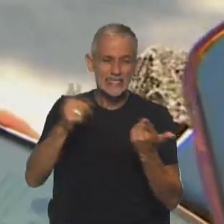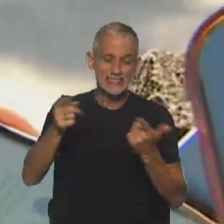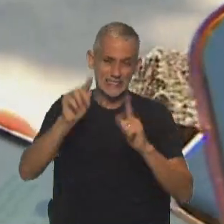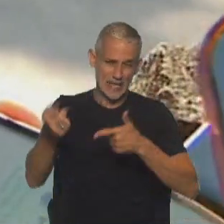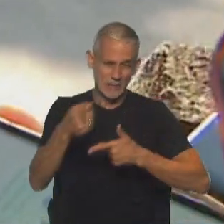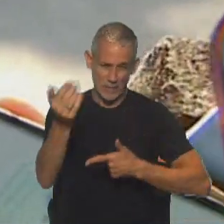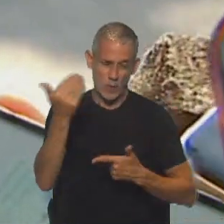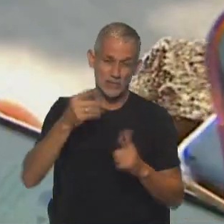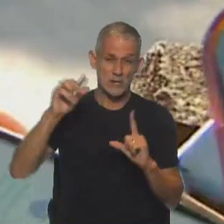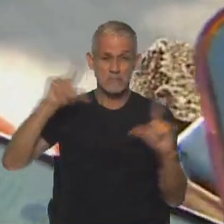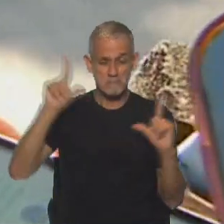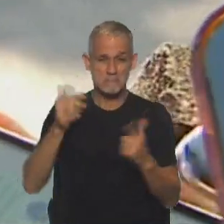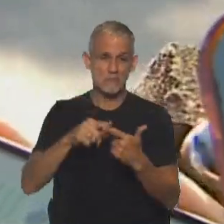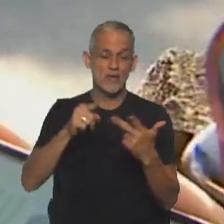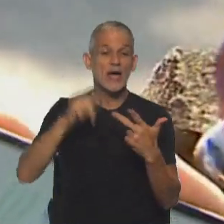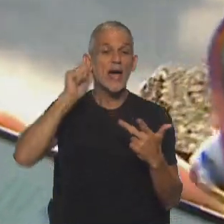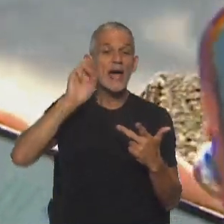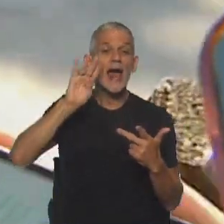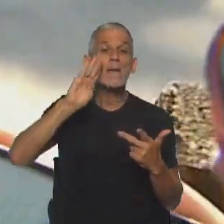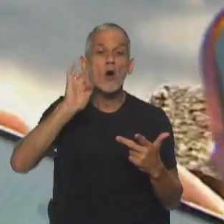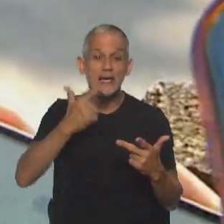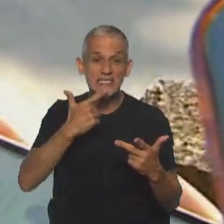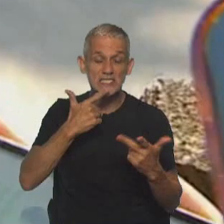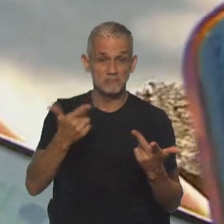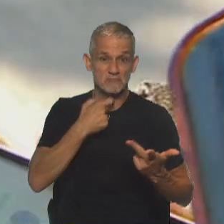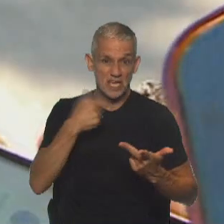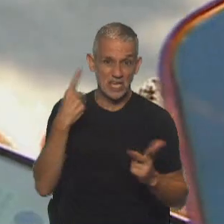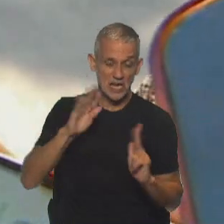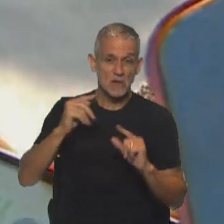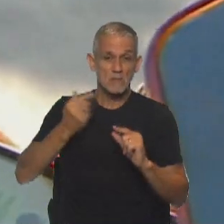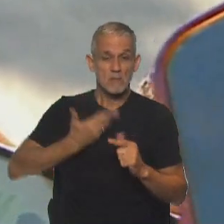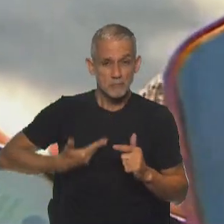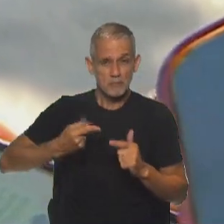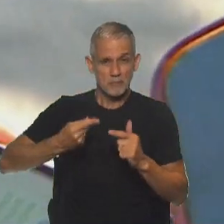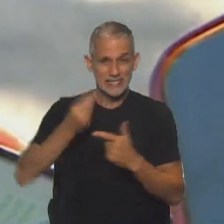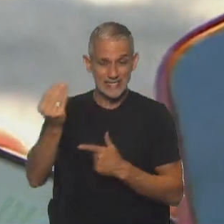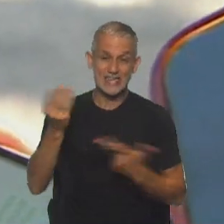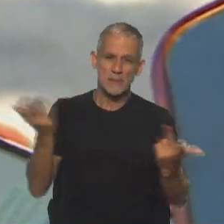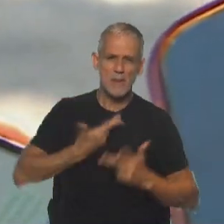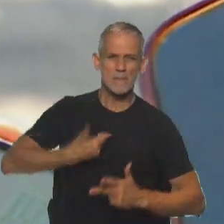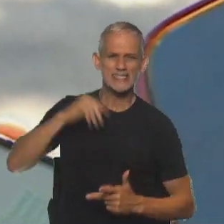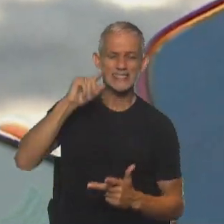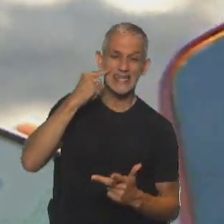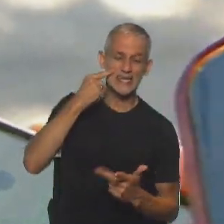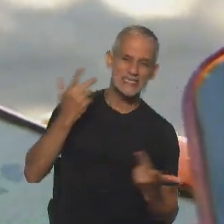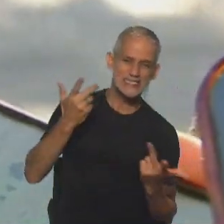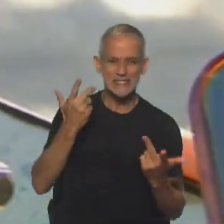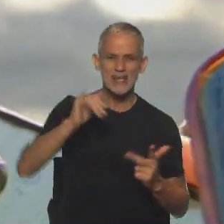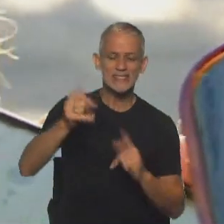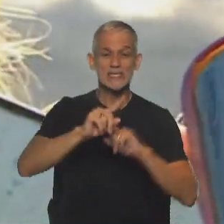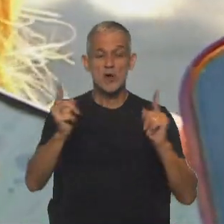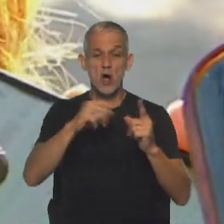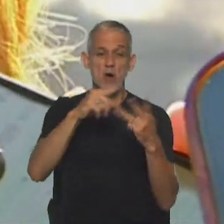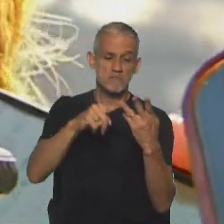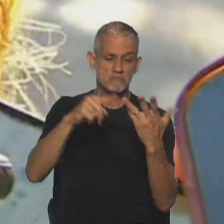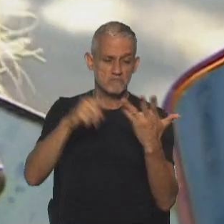Coqui, también, por supuesto, Juan Grabois, que ha expresado querer ser candidato a presidente. El presidente todavía no ha dicho si va por la reelección o no, con